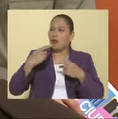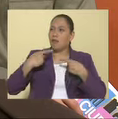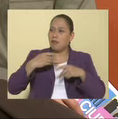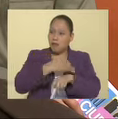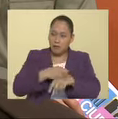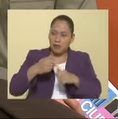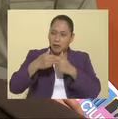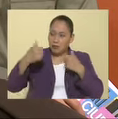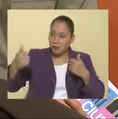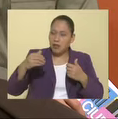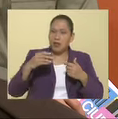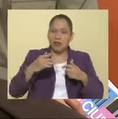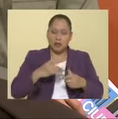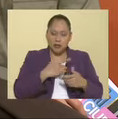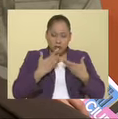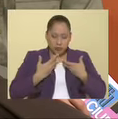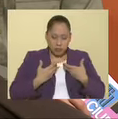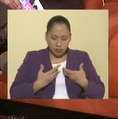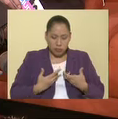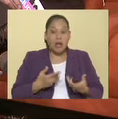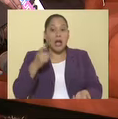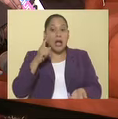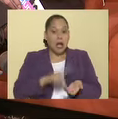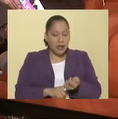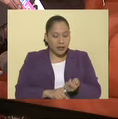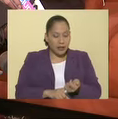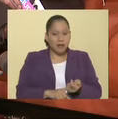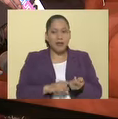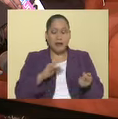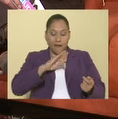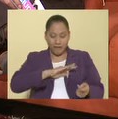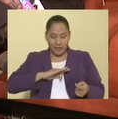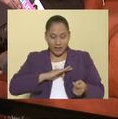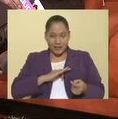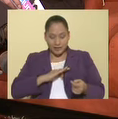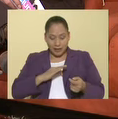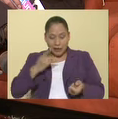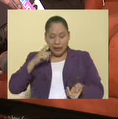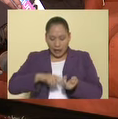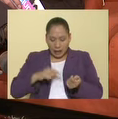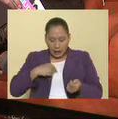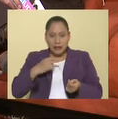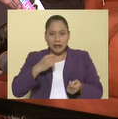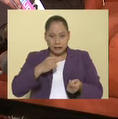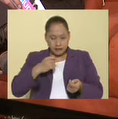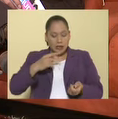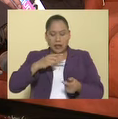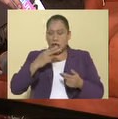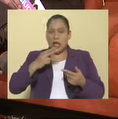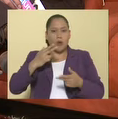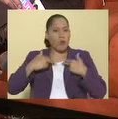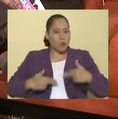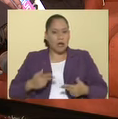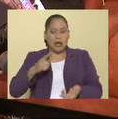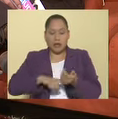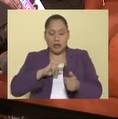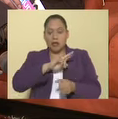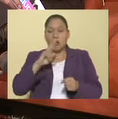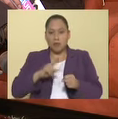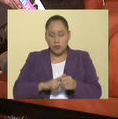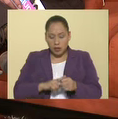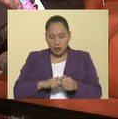Y como si fuera la felicidad un diamante brillando por sí mismo de manera natural, nos